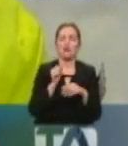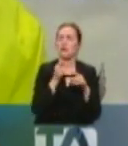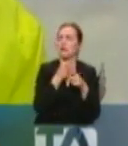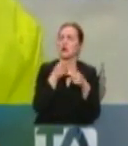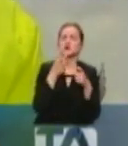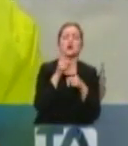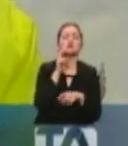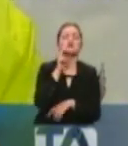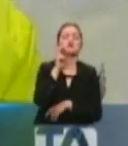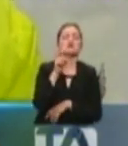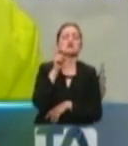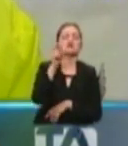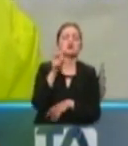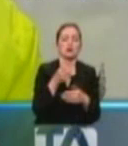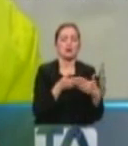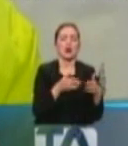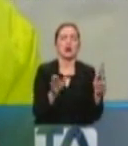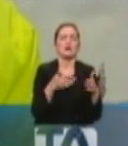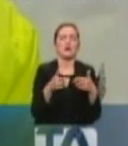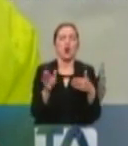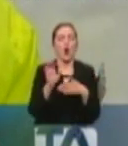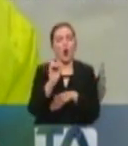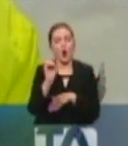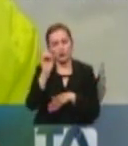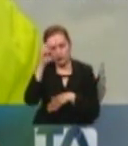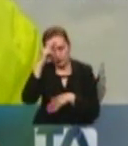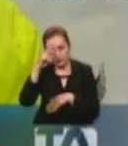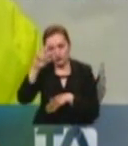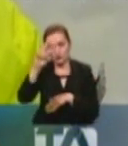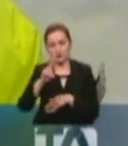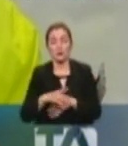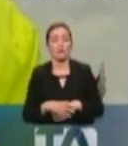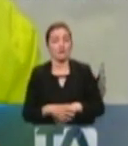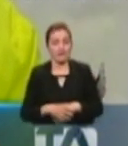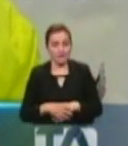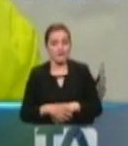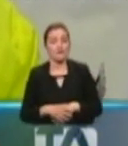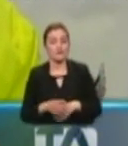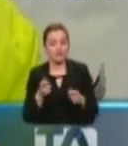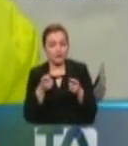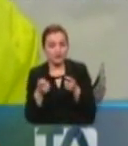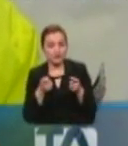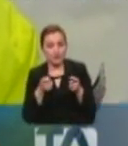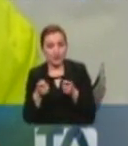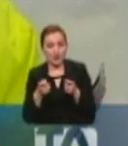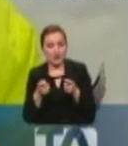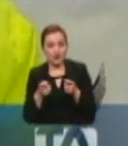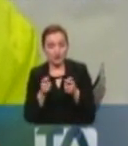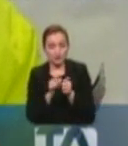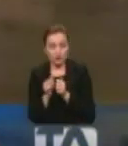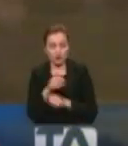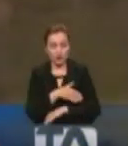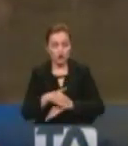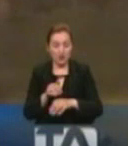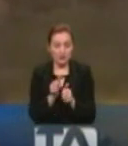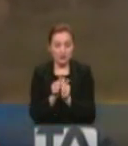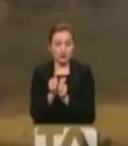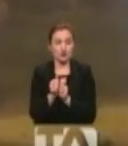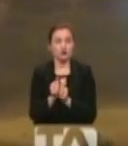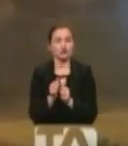turismo hacia Panamá o México, y así poder evadir los controles en los pasos fronterizos.